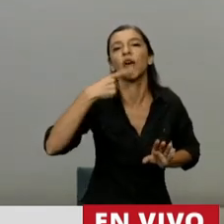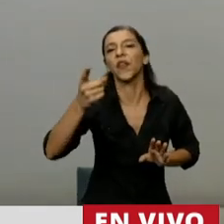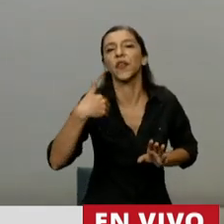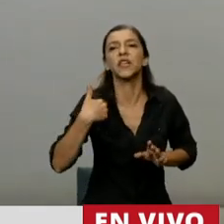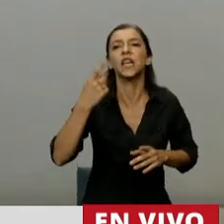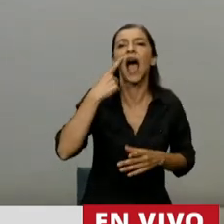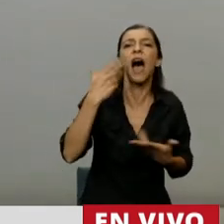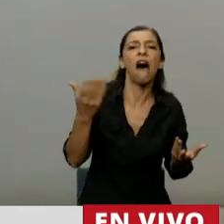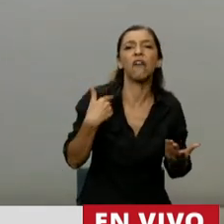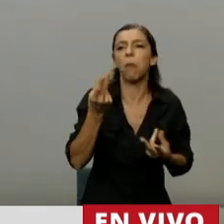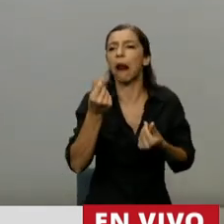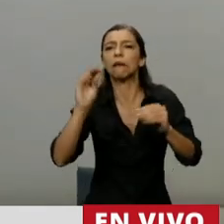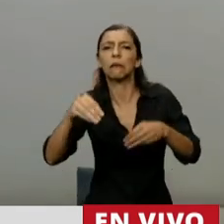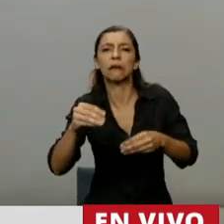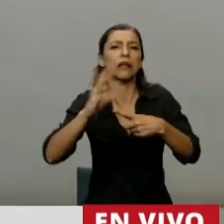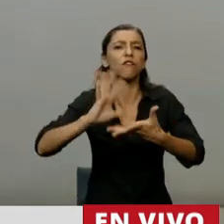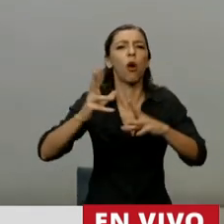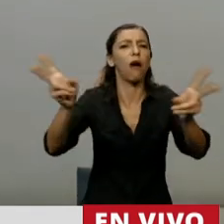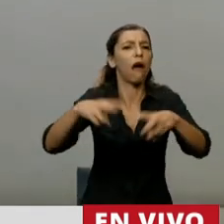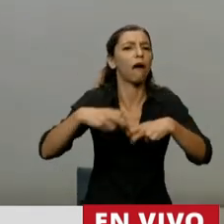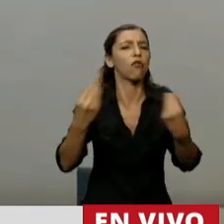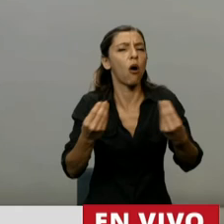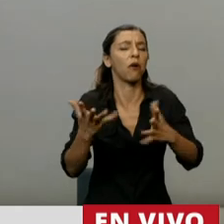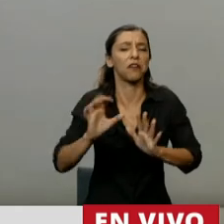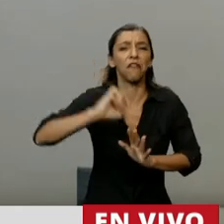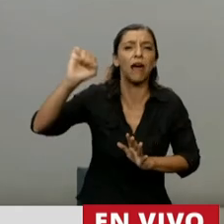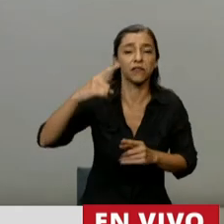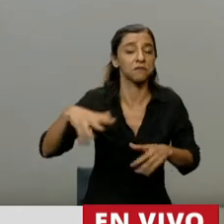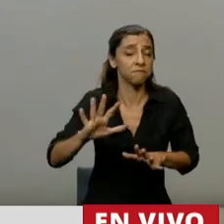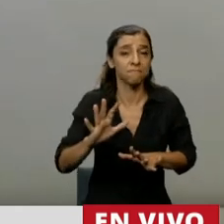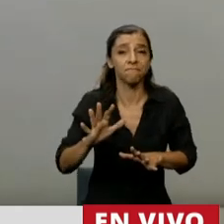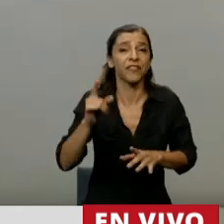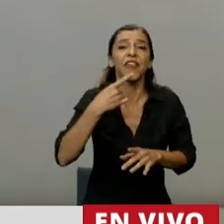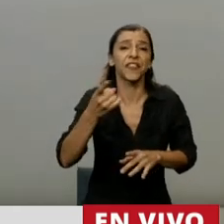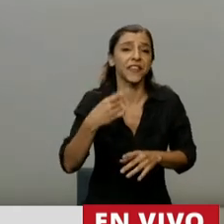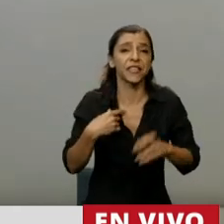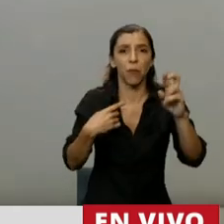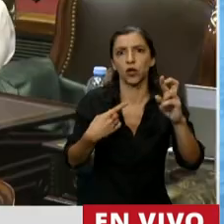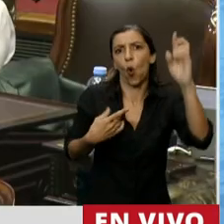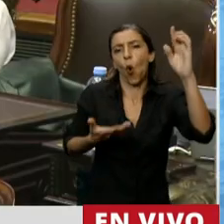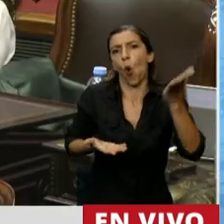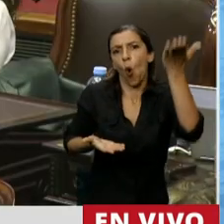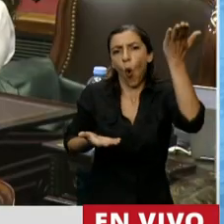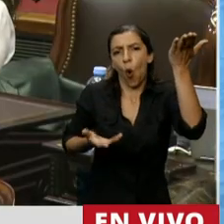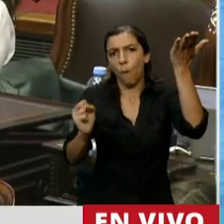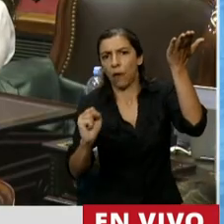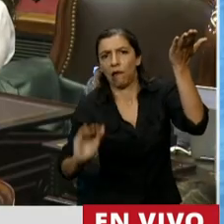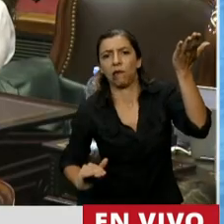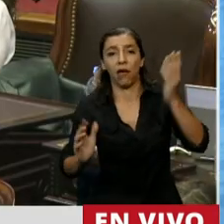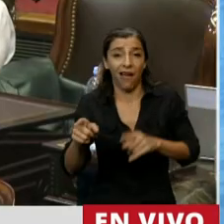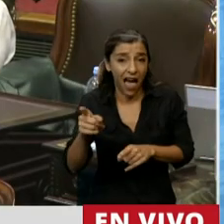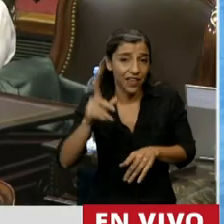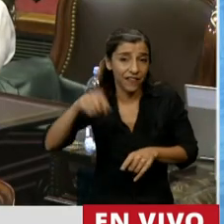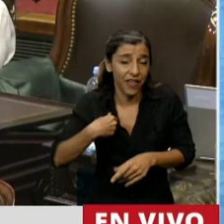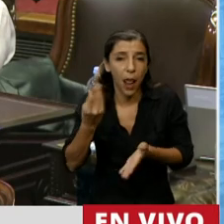déficit sumadas a las expectativas de inflación hacen imprescindible devaluar, con lo que los precios se van a ir al diablo, por donde